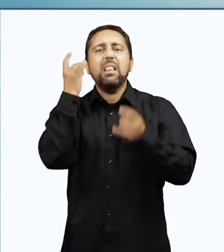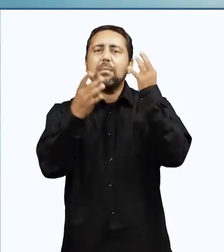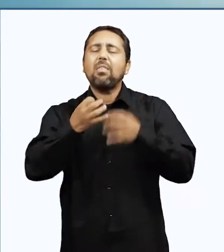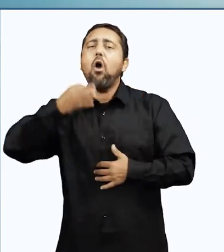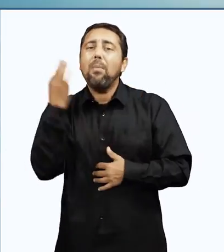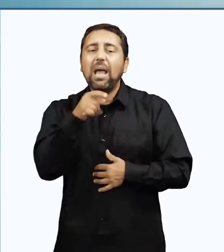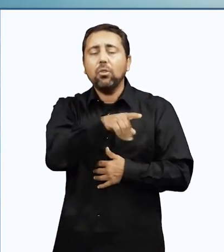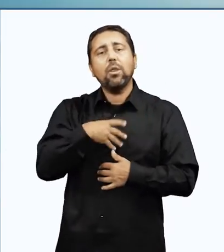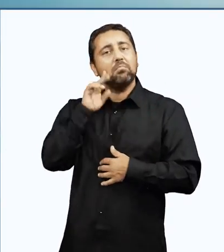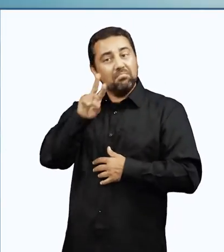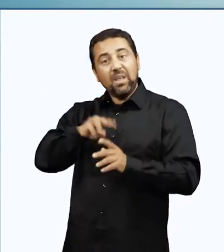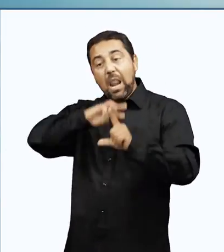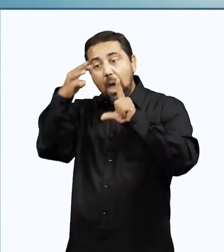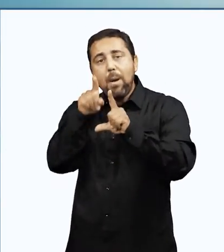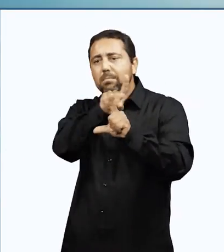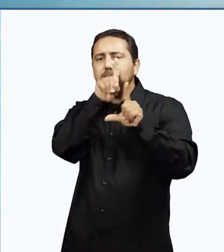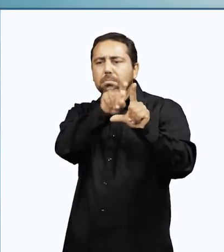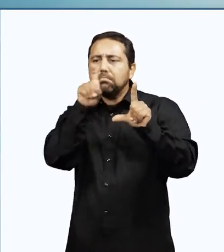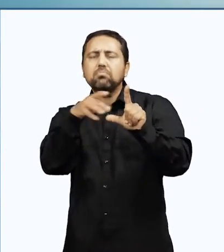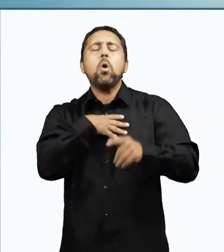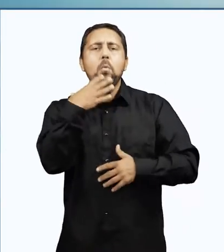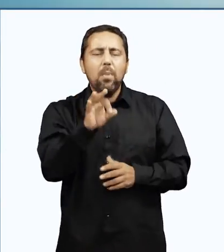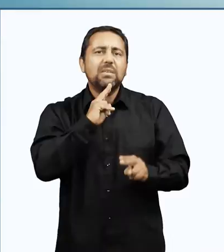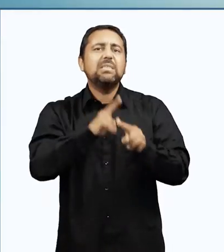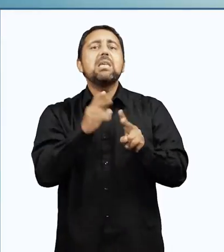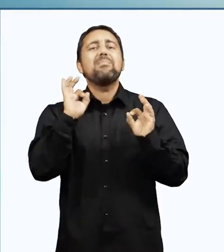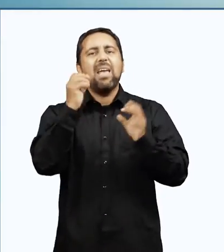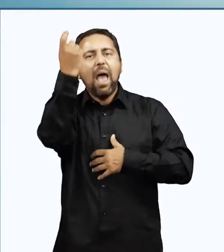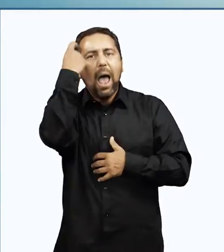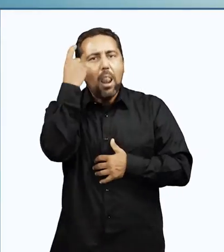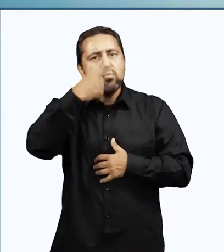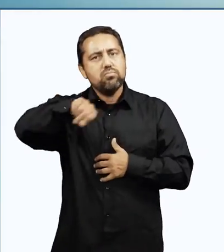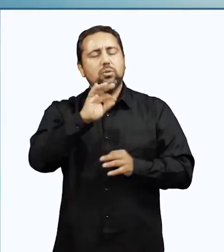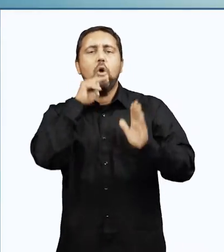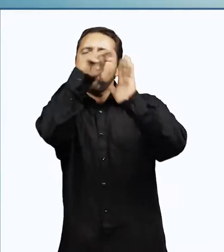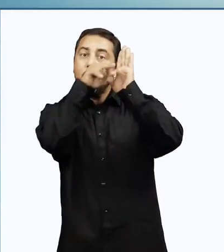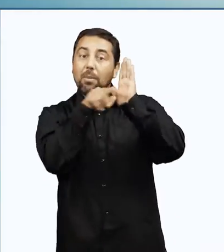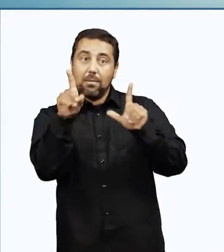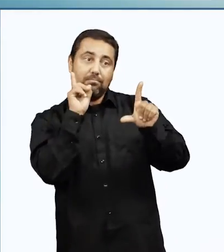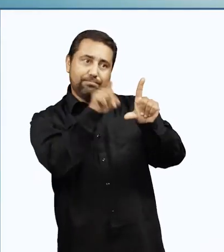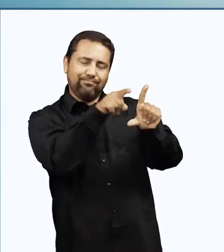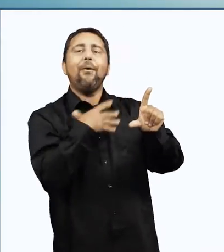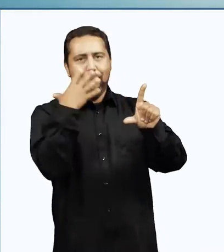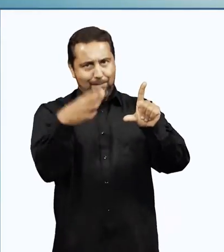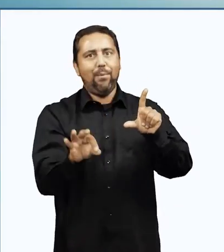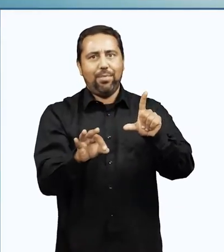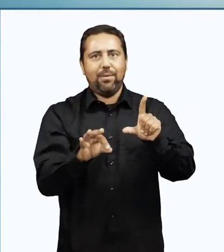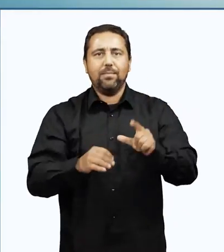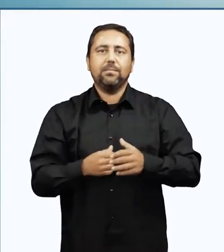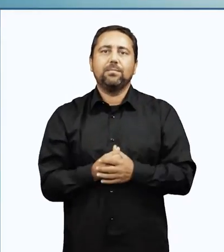de créditos o la información relativa a esta actividad en actividad obligatoria que podéis encontrar dentro de la web en alumnos